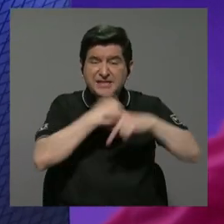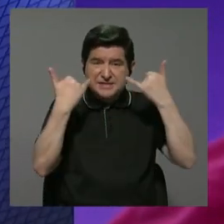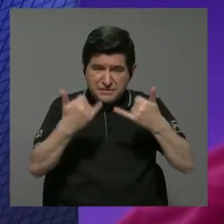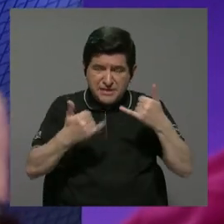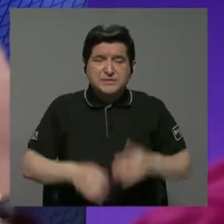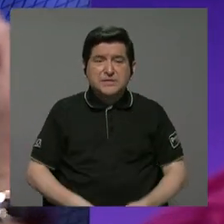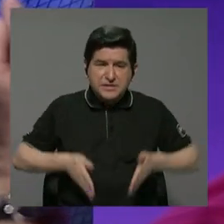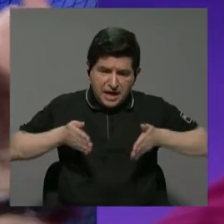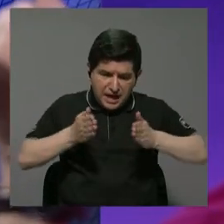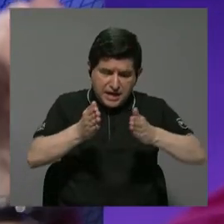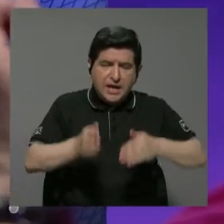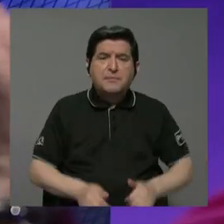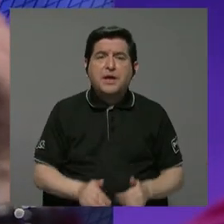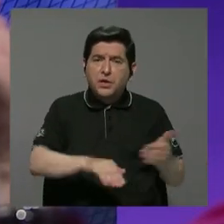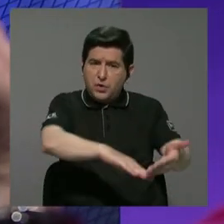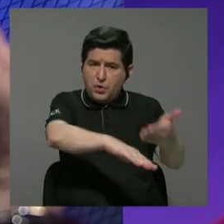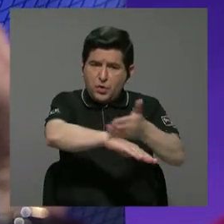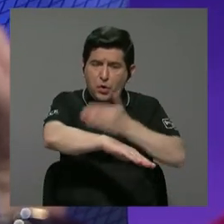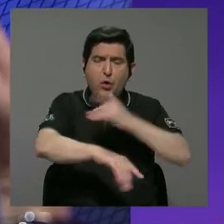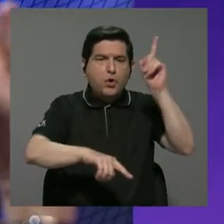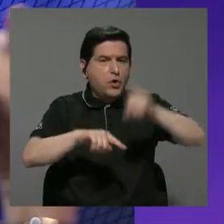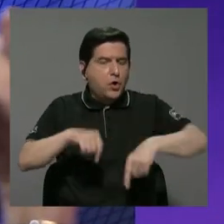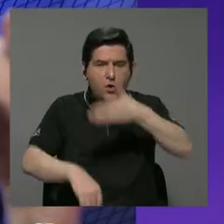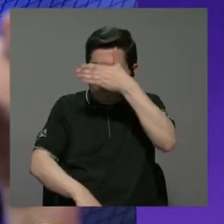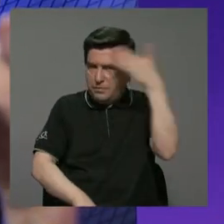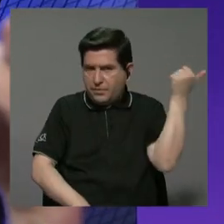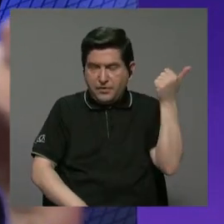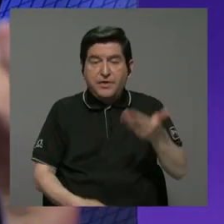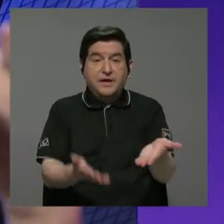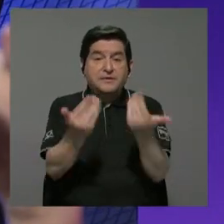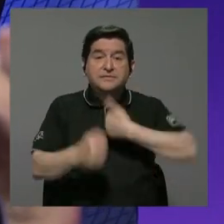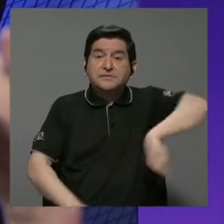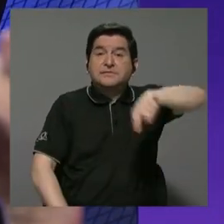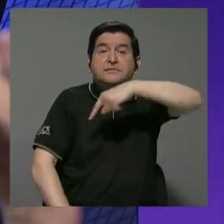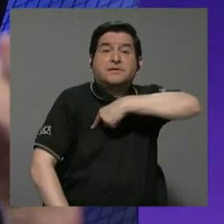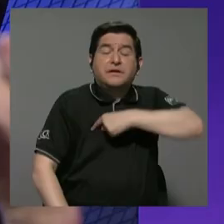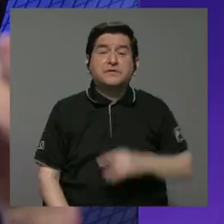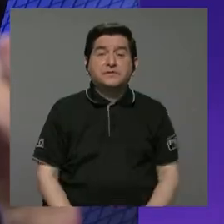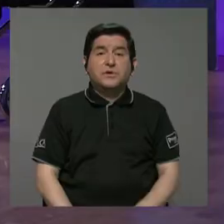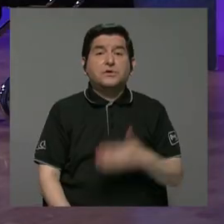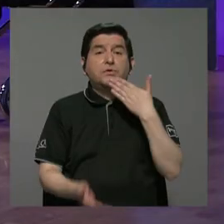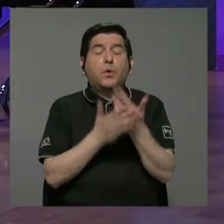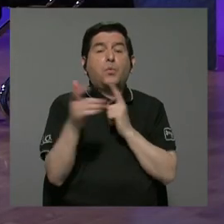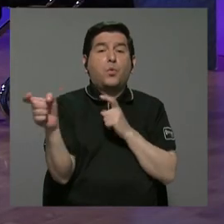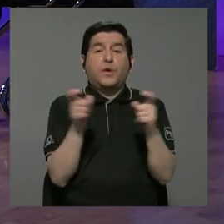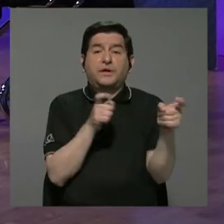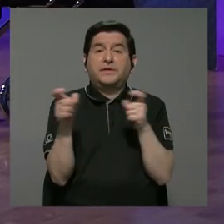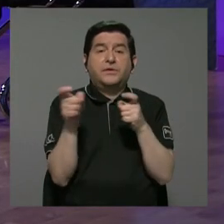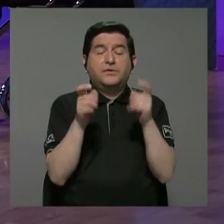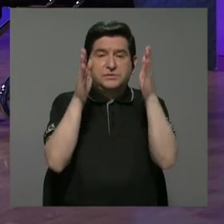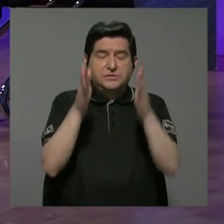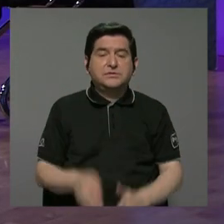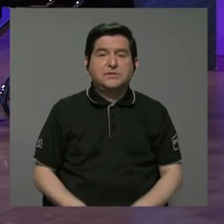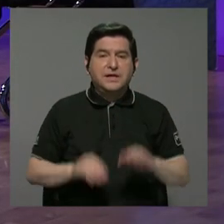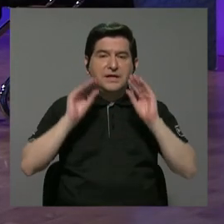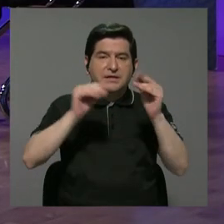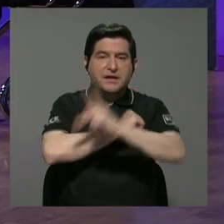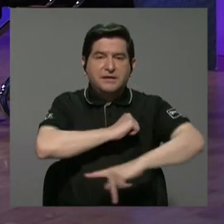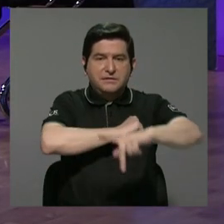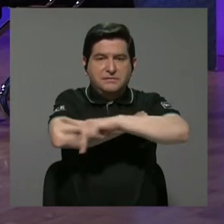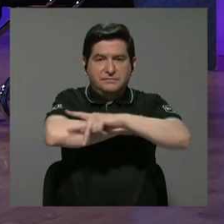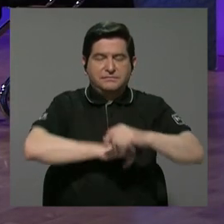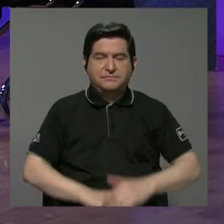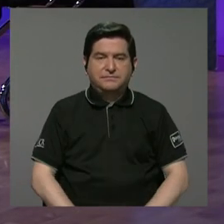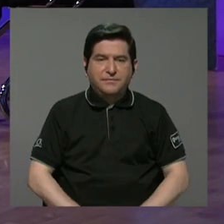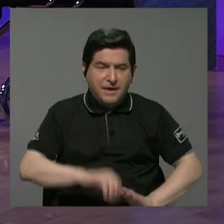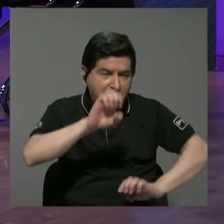camino andado que no se puede desconocer si realmente queremos ser buenos administradores de la educación en este país.